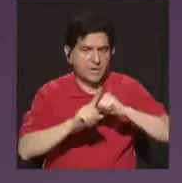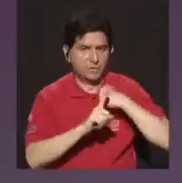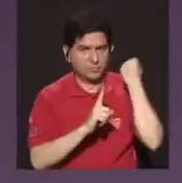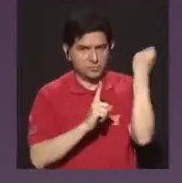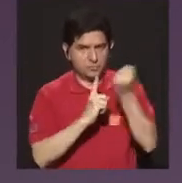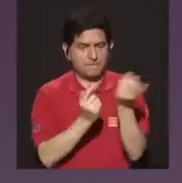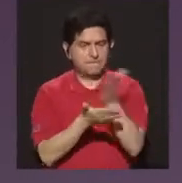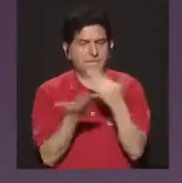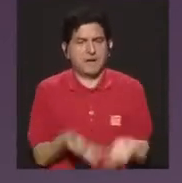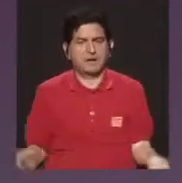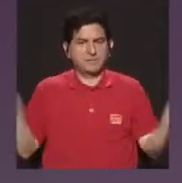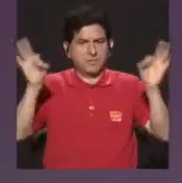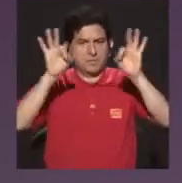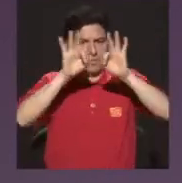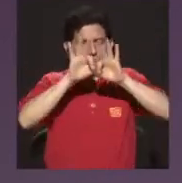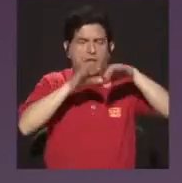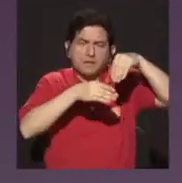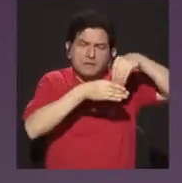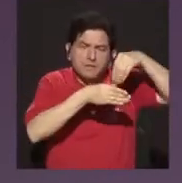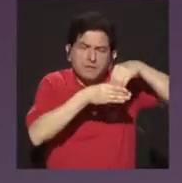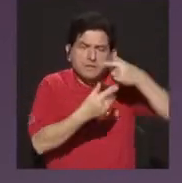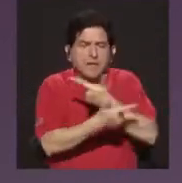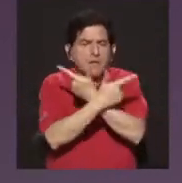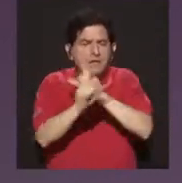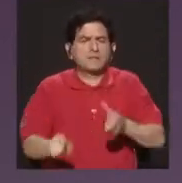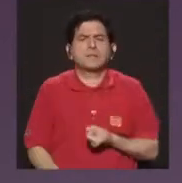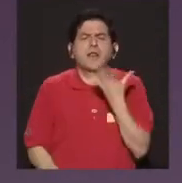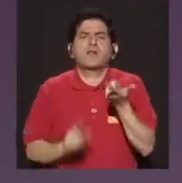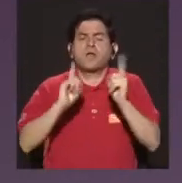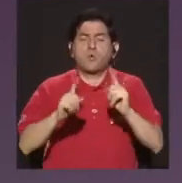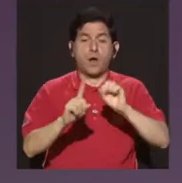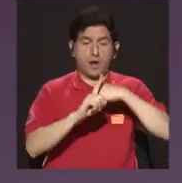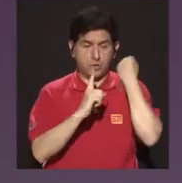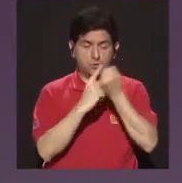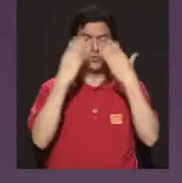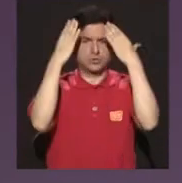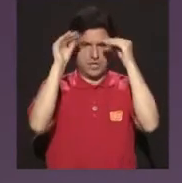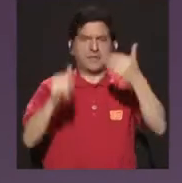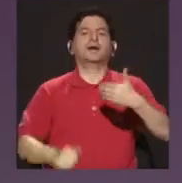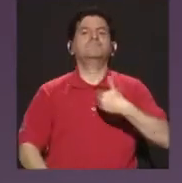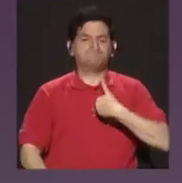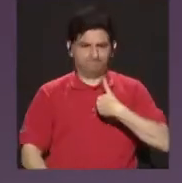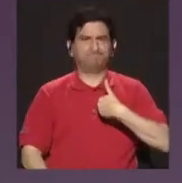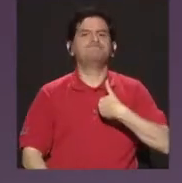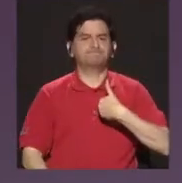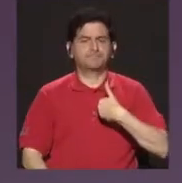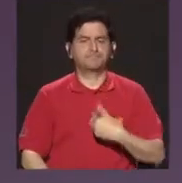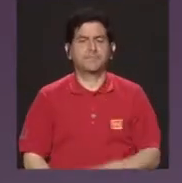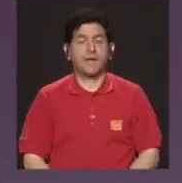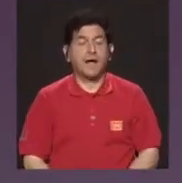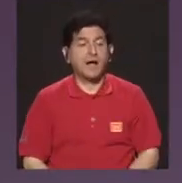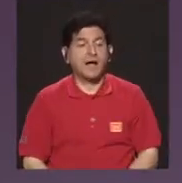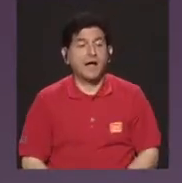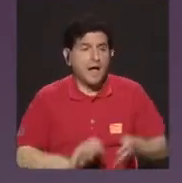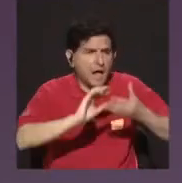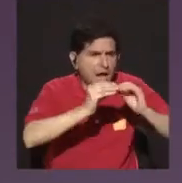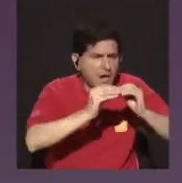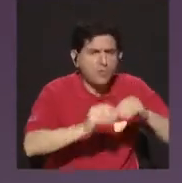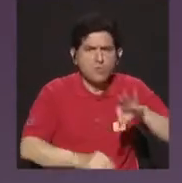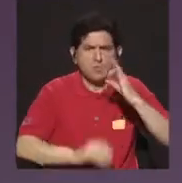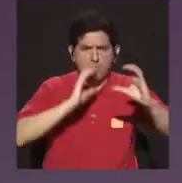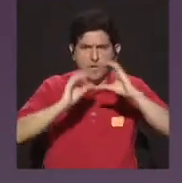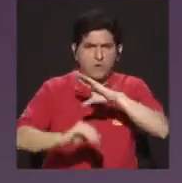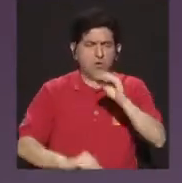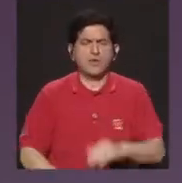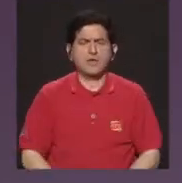una parte importante o un componente importante de la libertad de expresión es que como sociedad estemos informados entonces la cantidad de medios y lo que los medios nos dicen